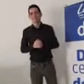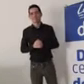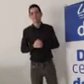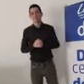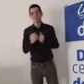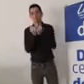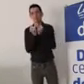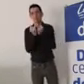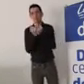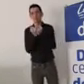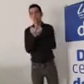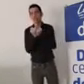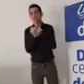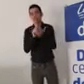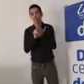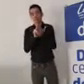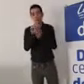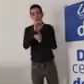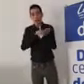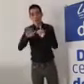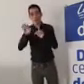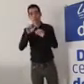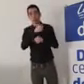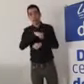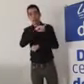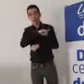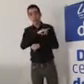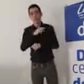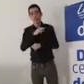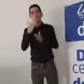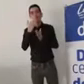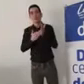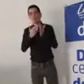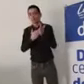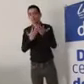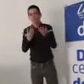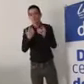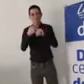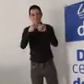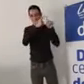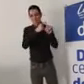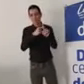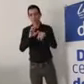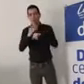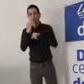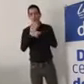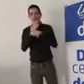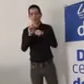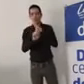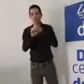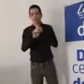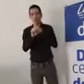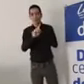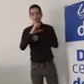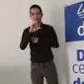ambiente sano, porque estamos en una situación de crisis climática y las decisiones que están tomando no son las correctas. Entonces, los jóvenes se movilizan a